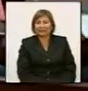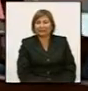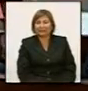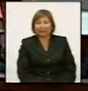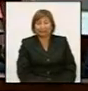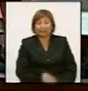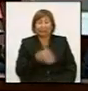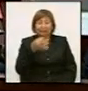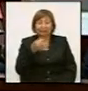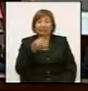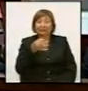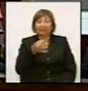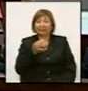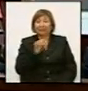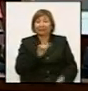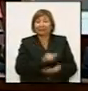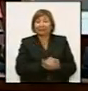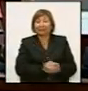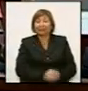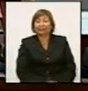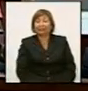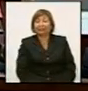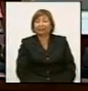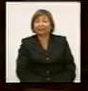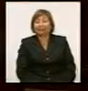Es cierto que